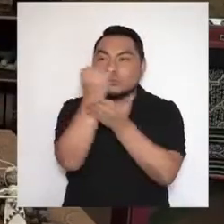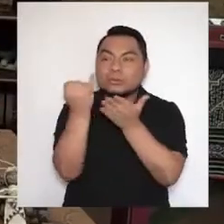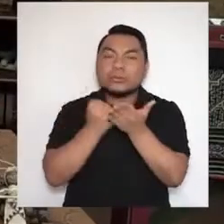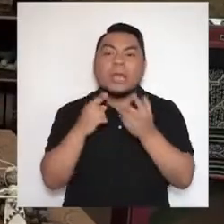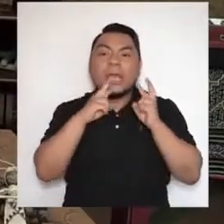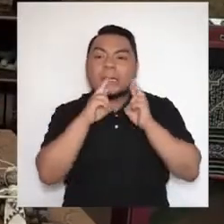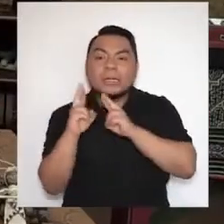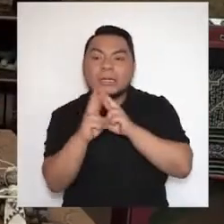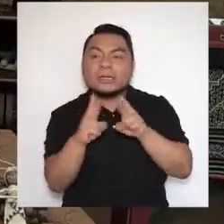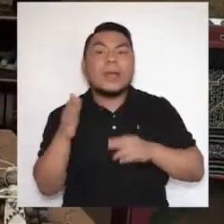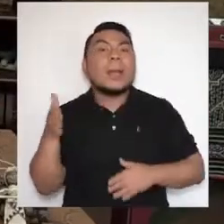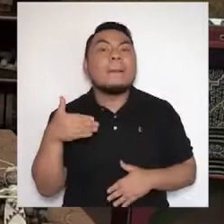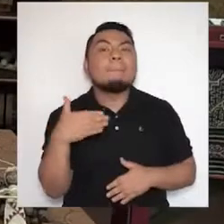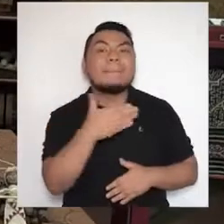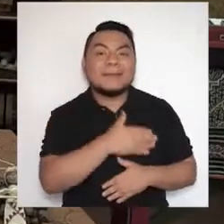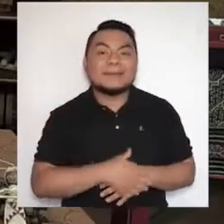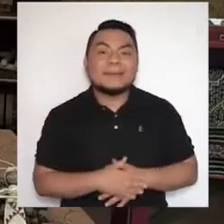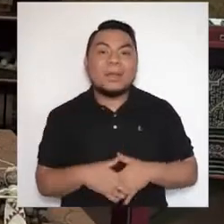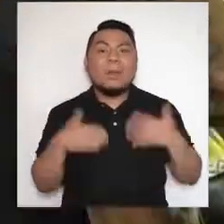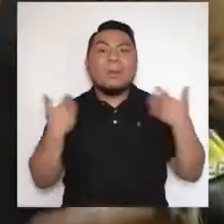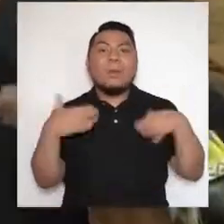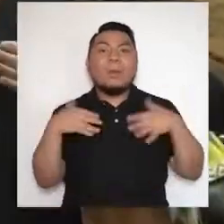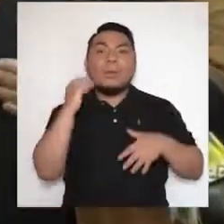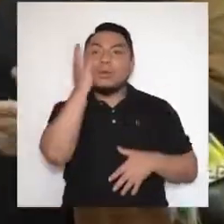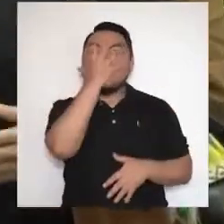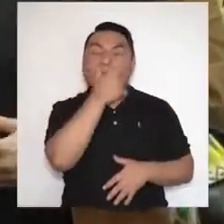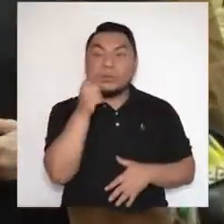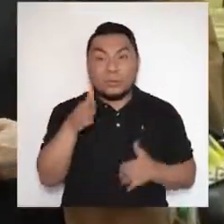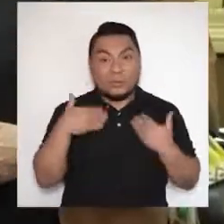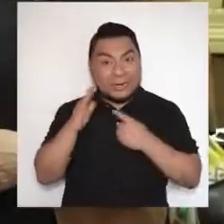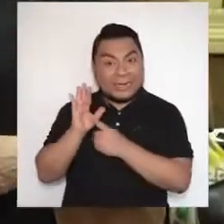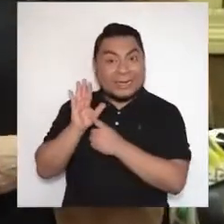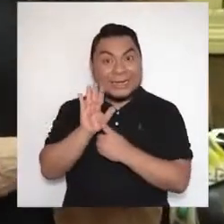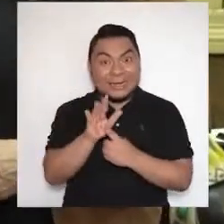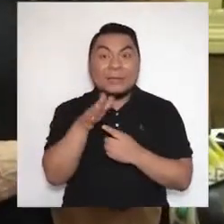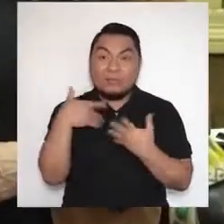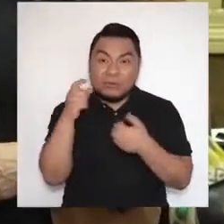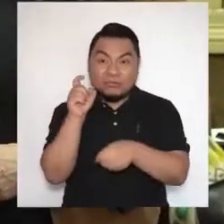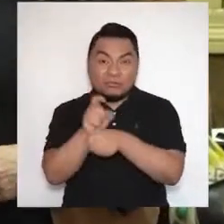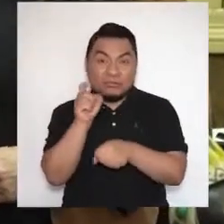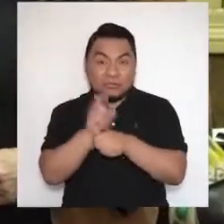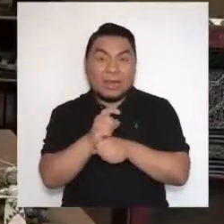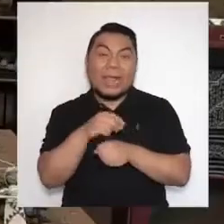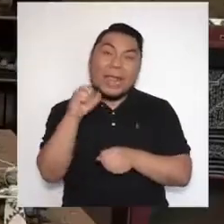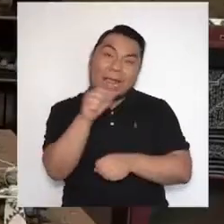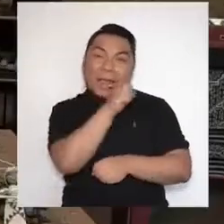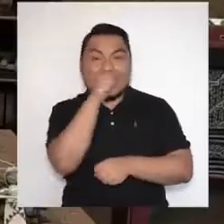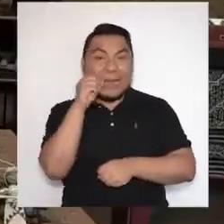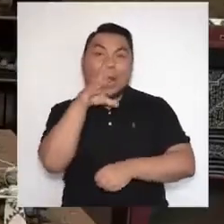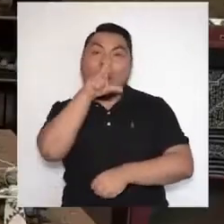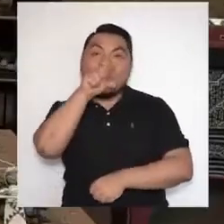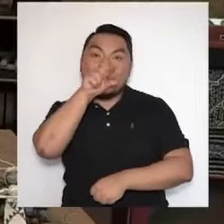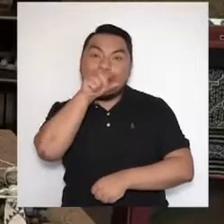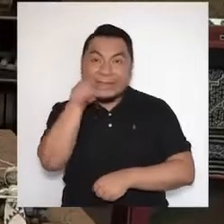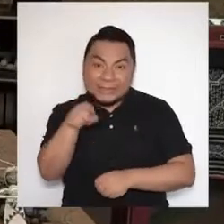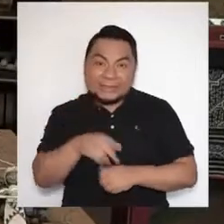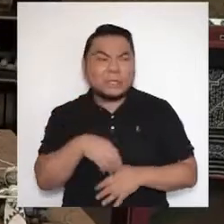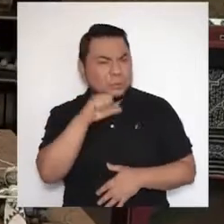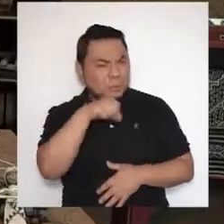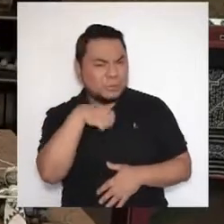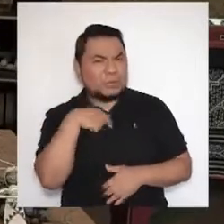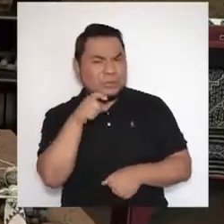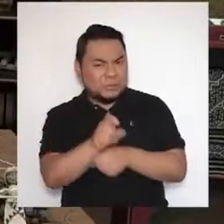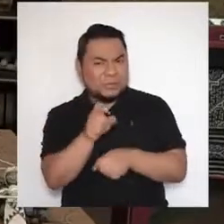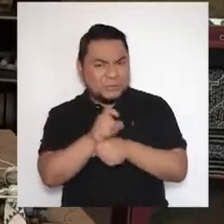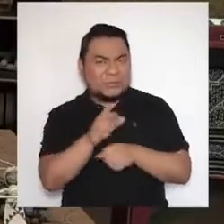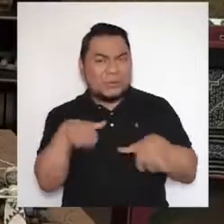incluso hasta los peces. ¡Wow! ¡Qué bonito! ¿Y nos puedes enseñar a cantar la canción del pato? ¡Exacto! Yo les